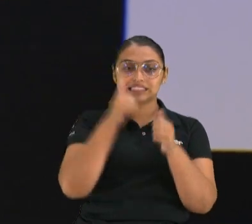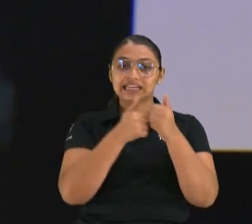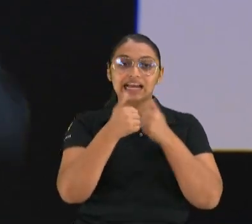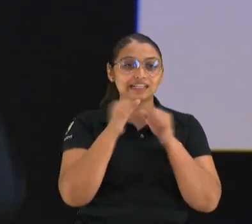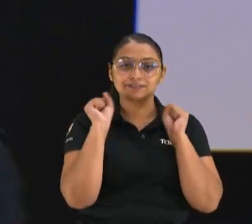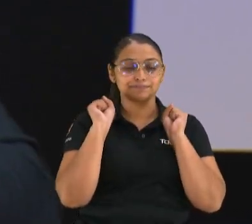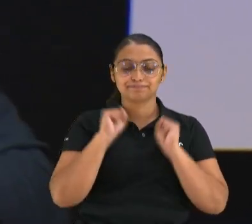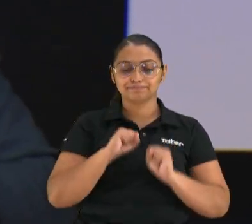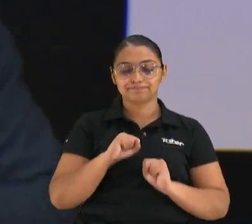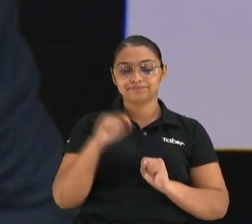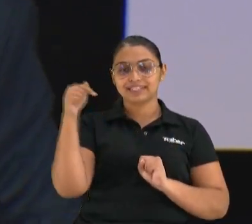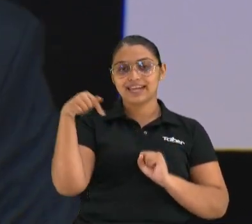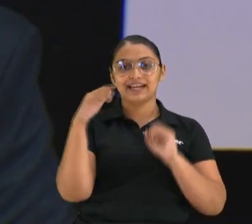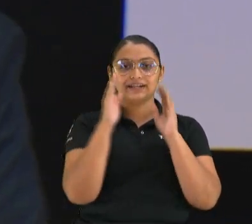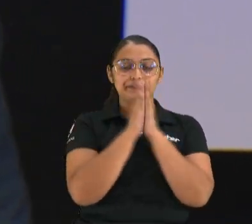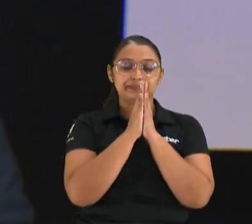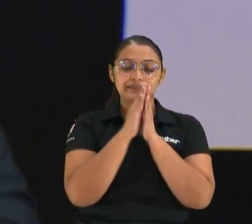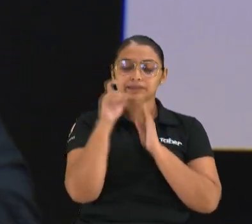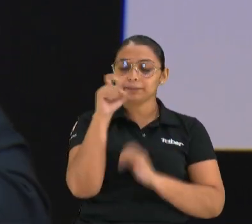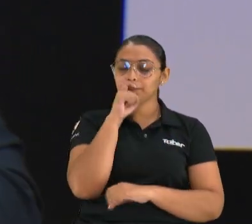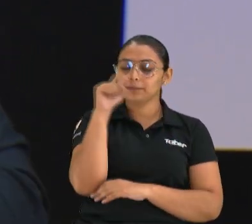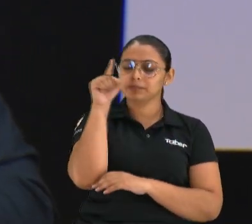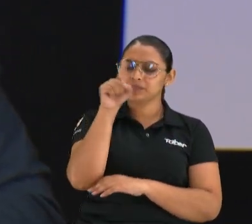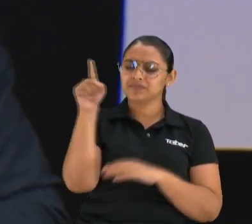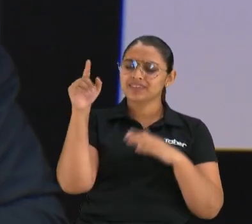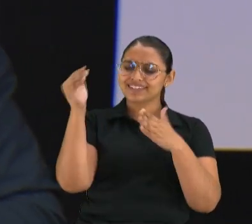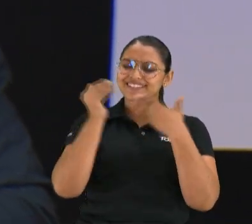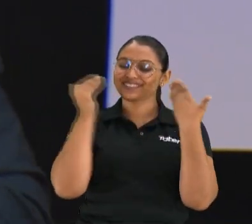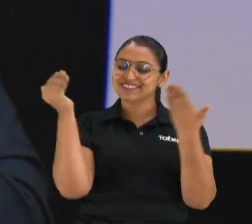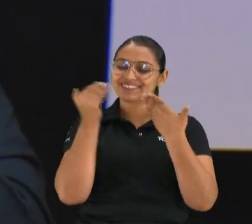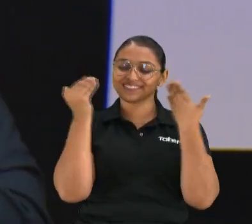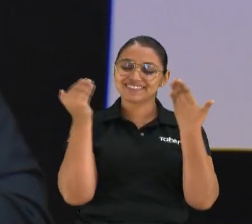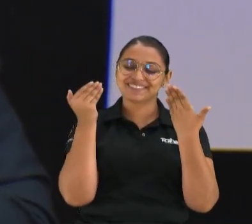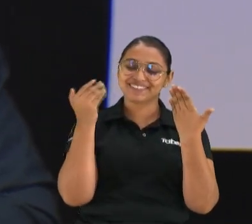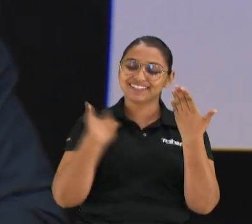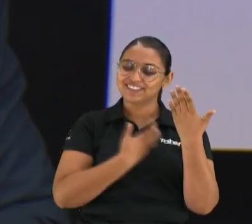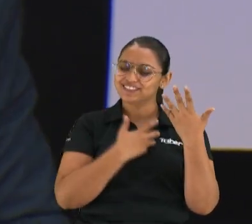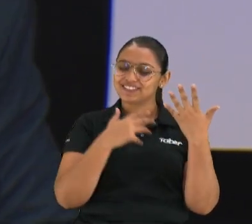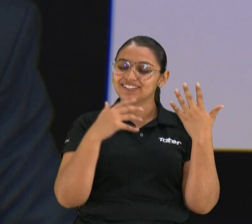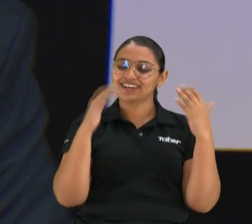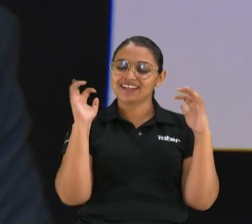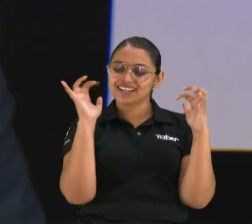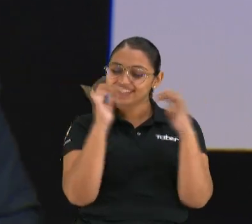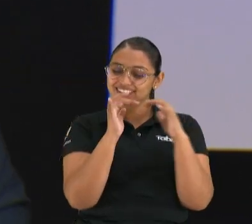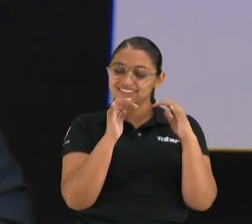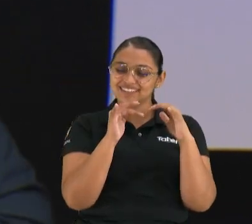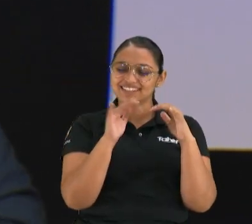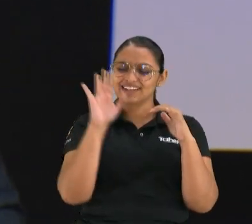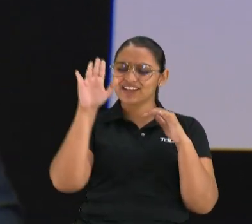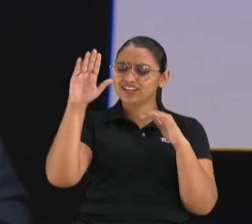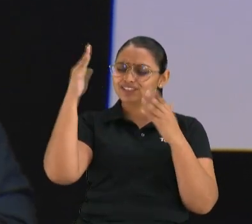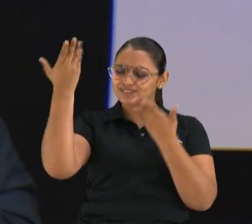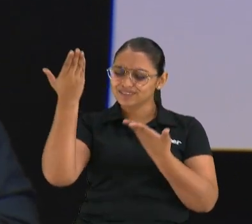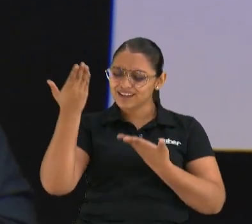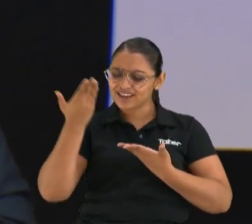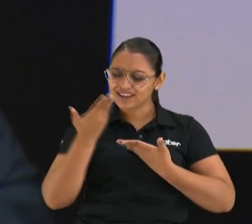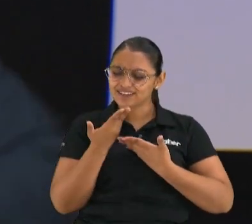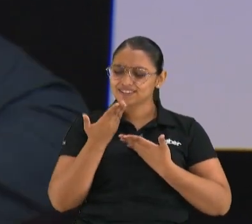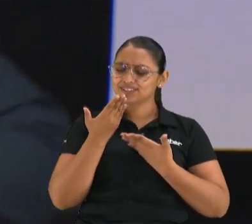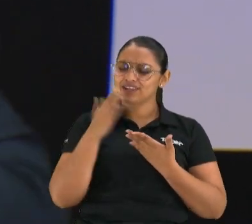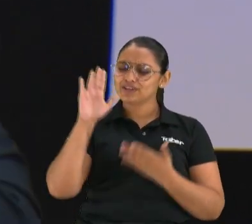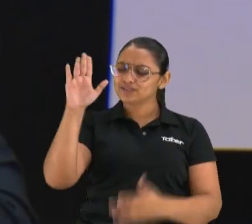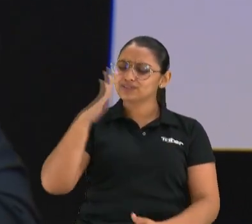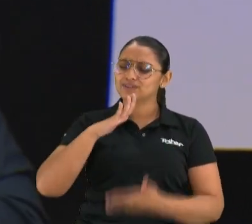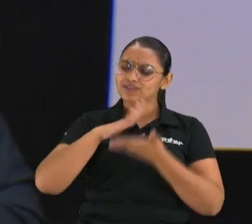padre qué gozo nos da estar en tu casa equilibrio saber que tu palabra la Biblia con la ayuda de tu espíritu santo y